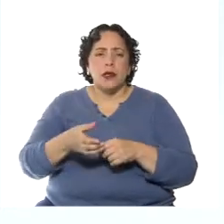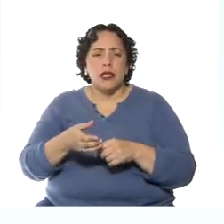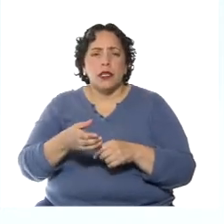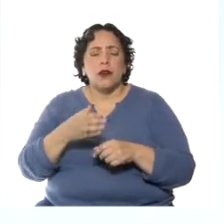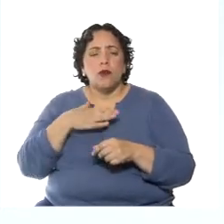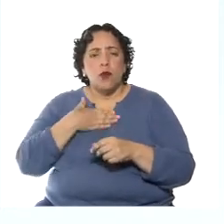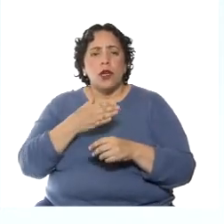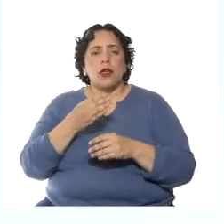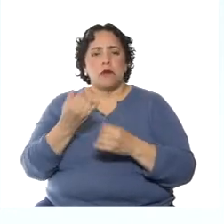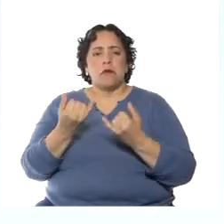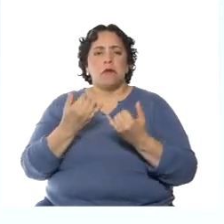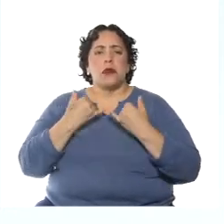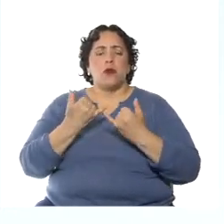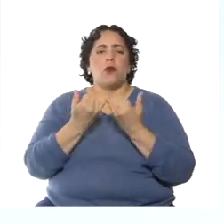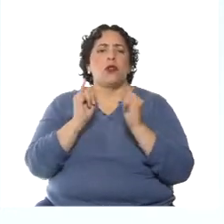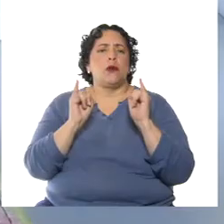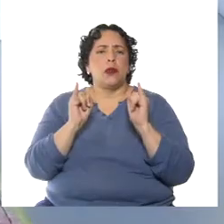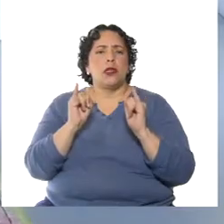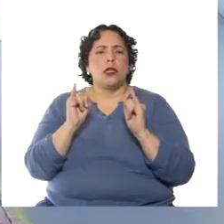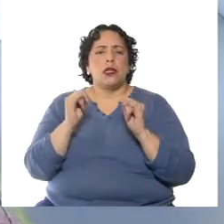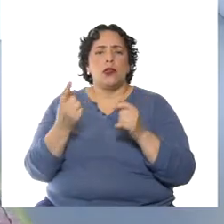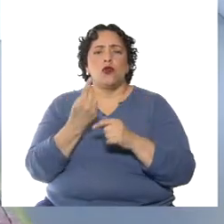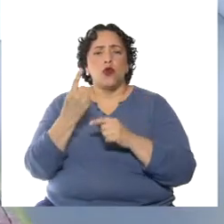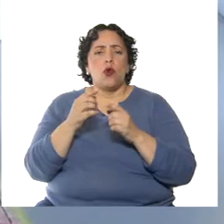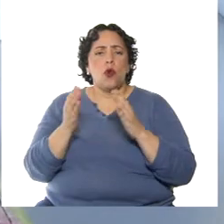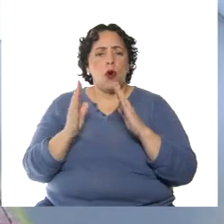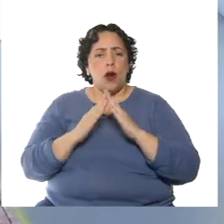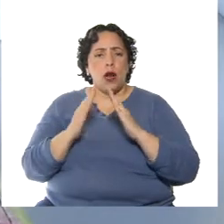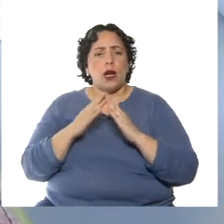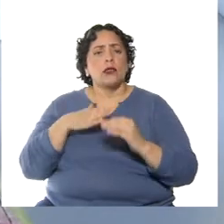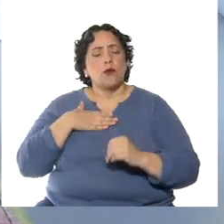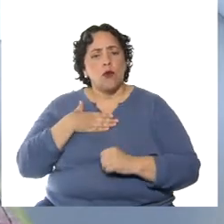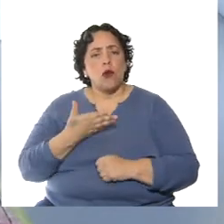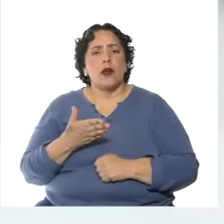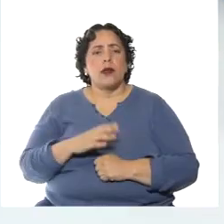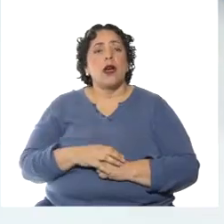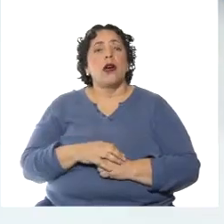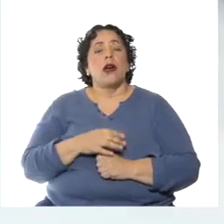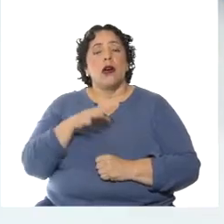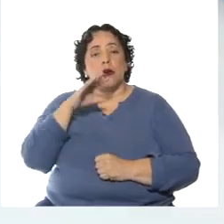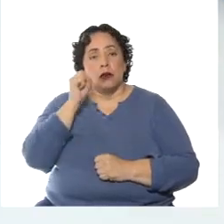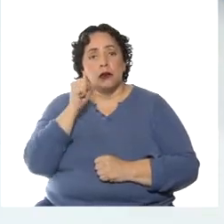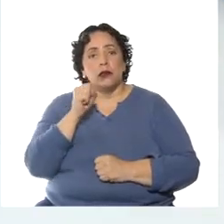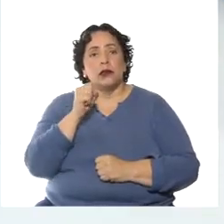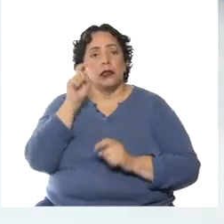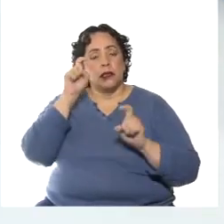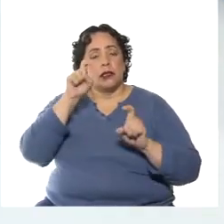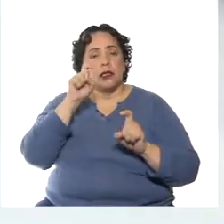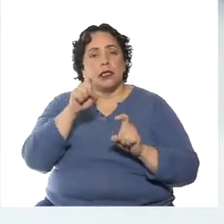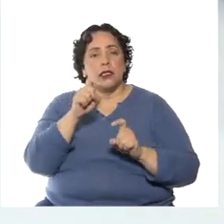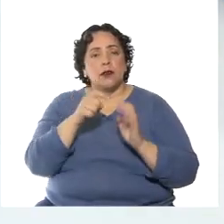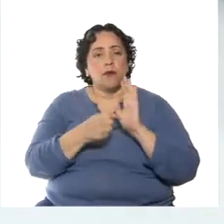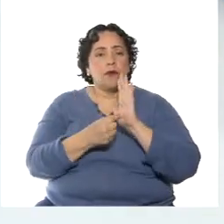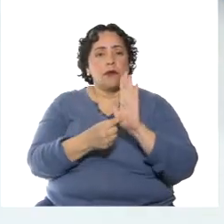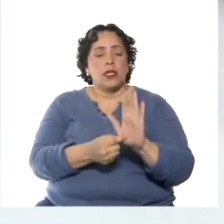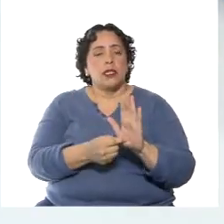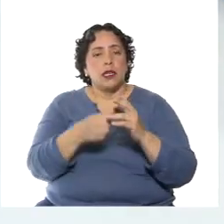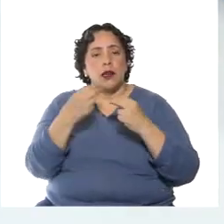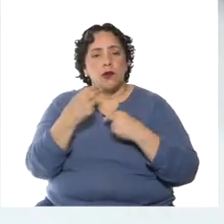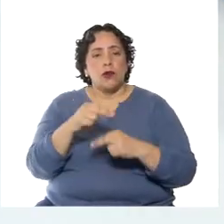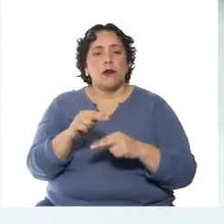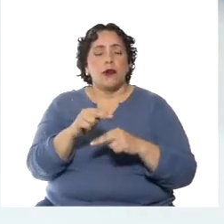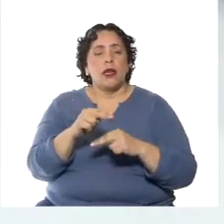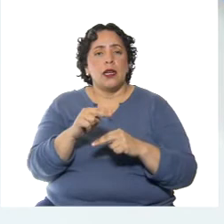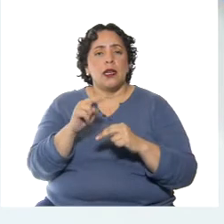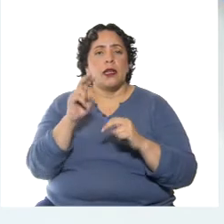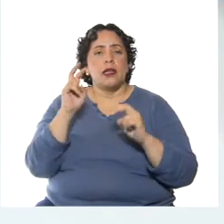sirven para que ganen autonomía dentro del hogar. Fíjate, y hablando un poquito con ese contenido pedagógico que nos presentaron los niveles, vemos